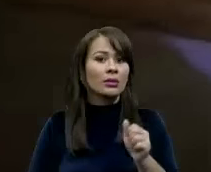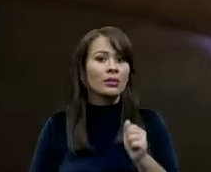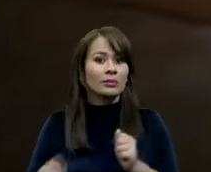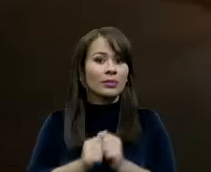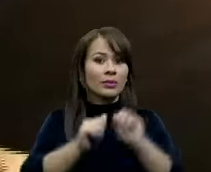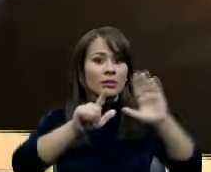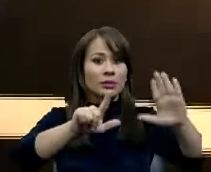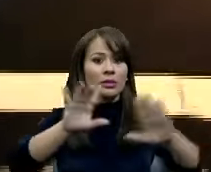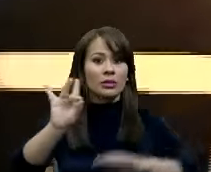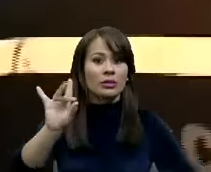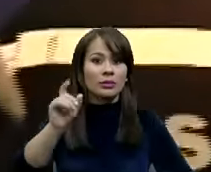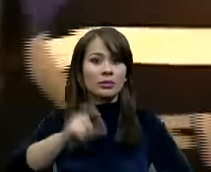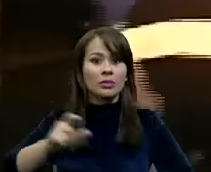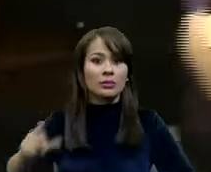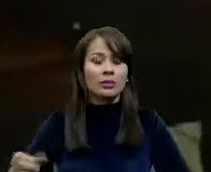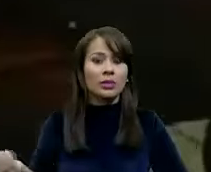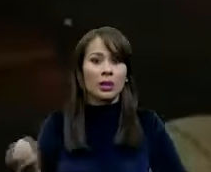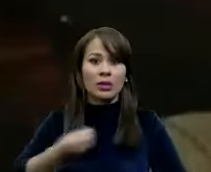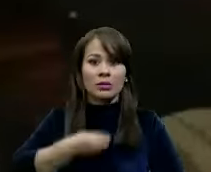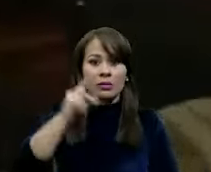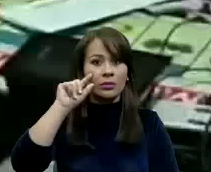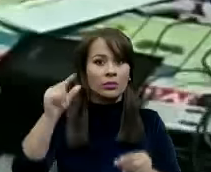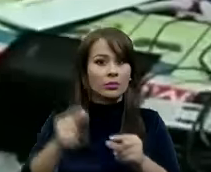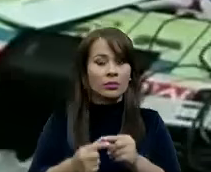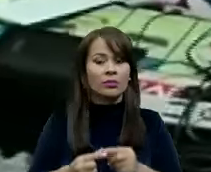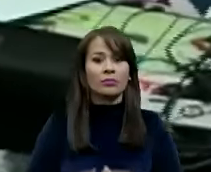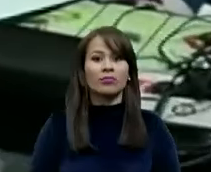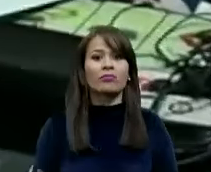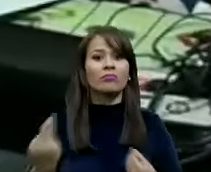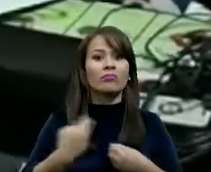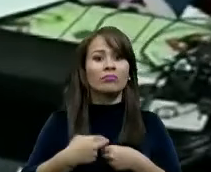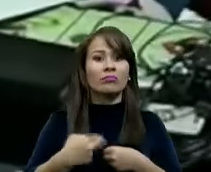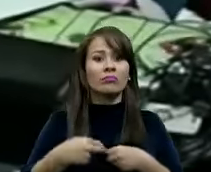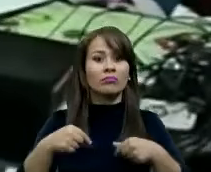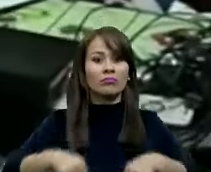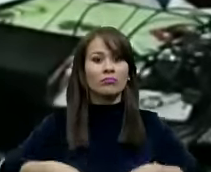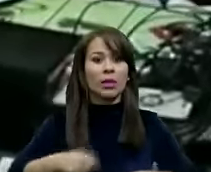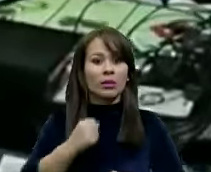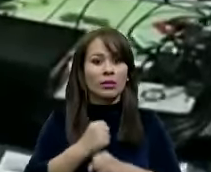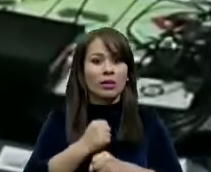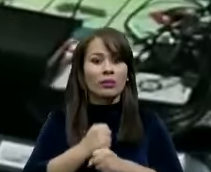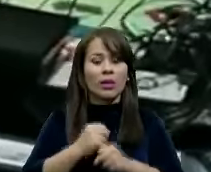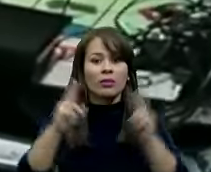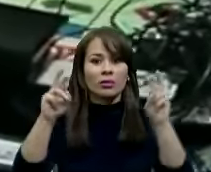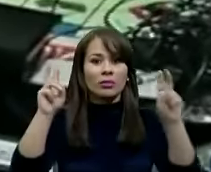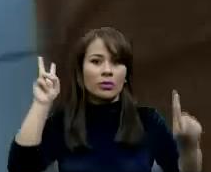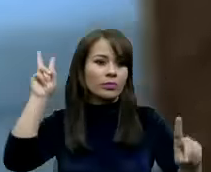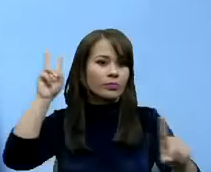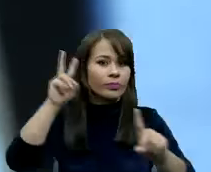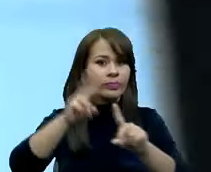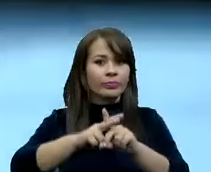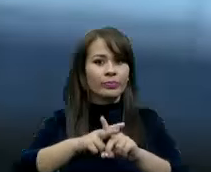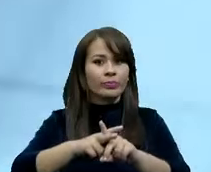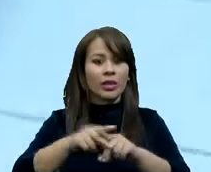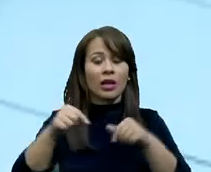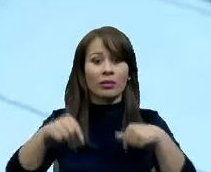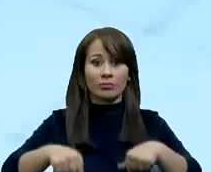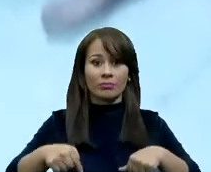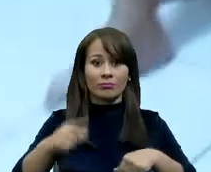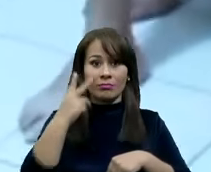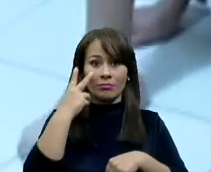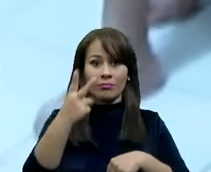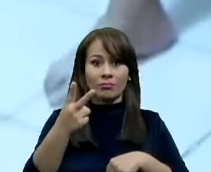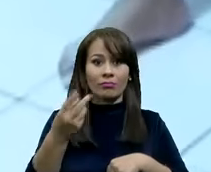de 78 miembros de la Fiscalía General del Estado, participaron en el operativo Jaque Mate 1.